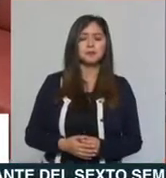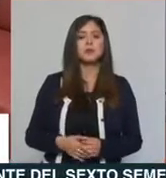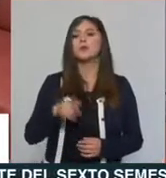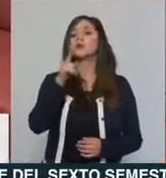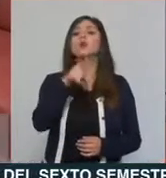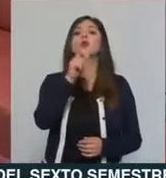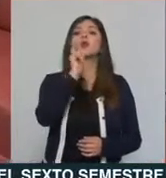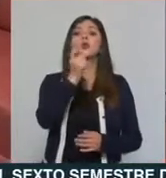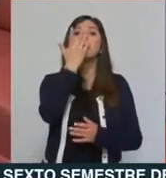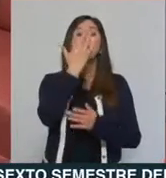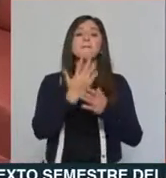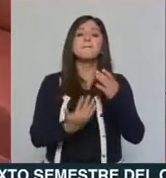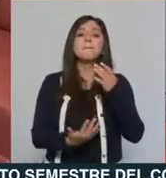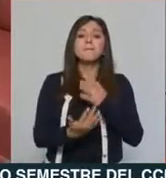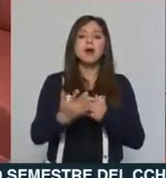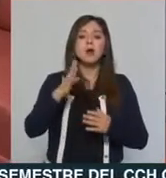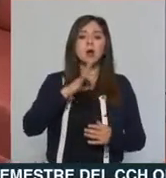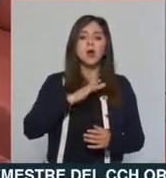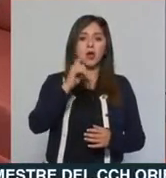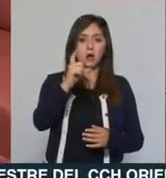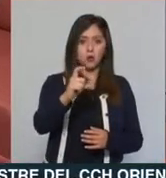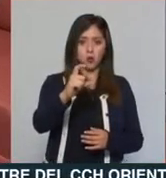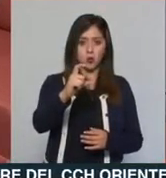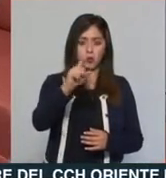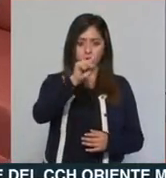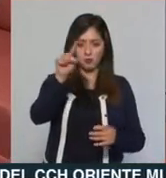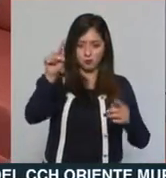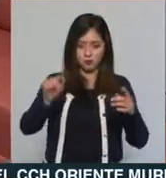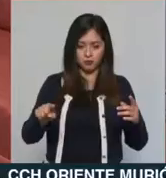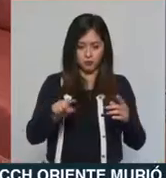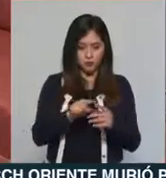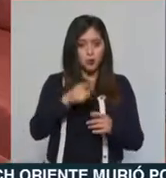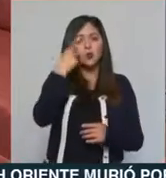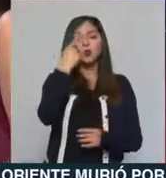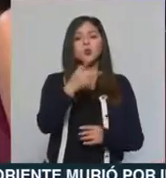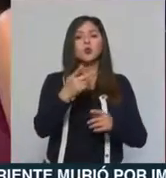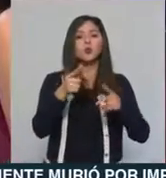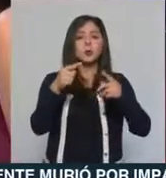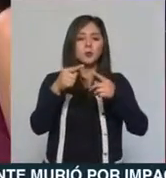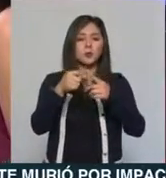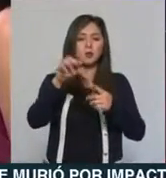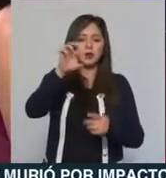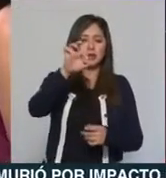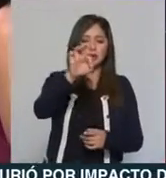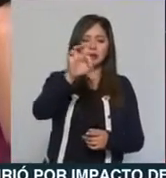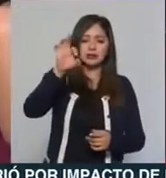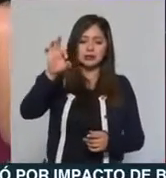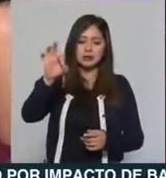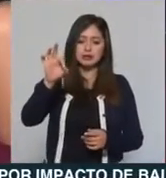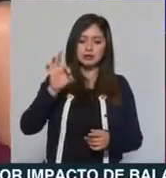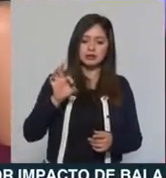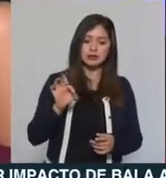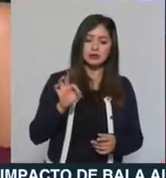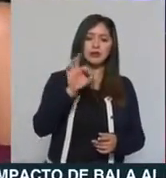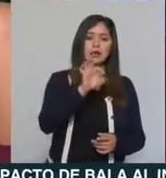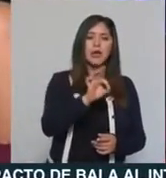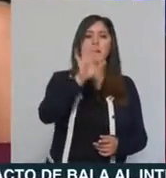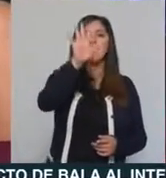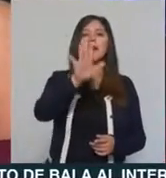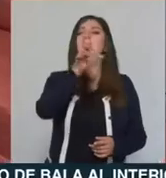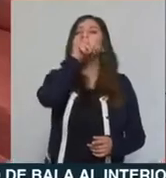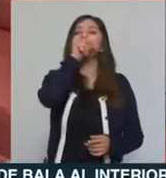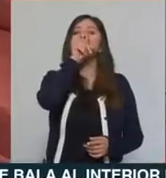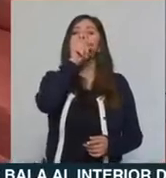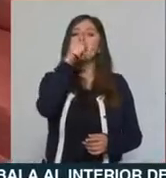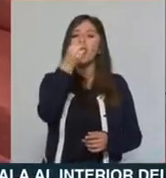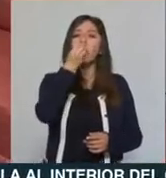en la palma de tu mano un cuadradito. Y en cada esquina de este cuadradito vas a hacer como un pellizquito chiquitito. Como un pollito que está comiendo de mi mano.